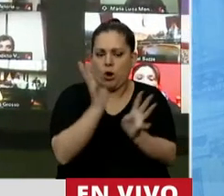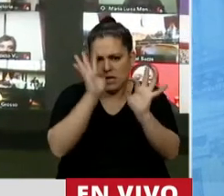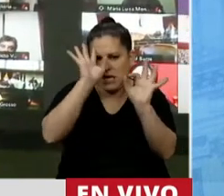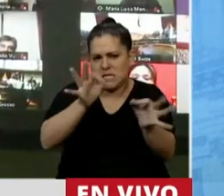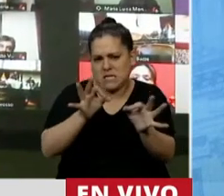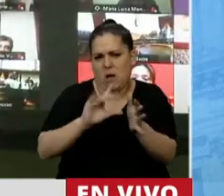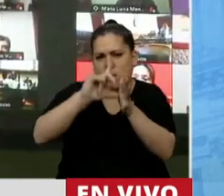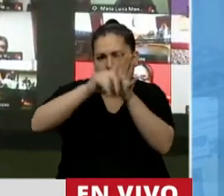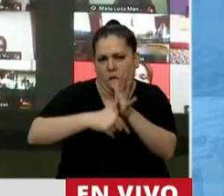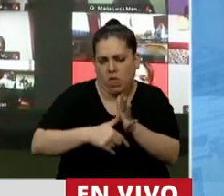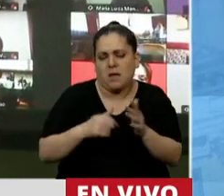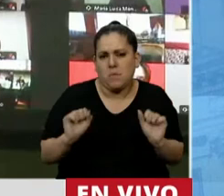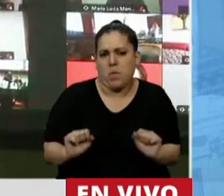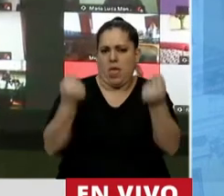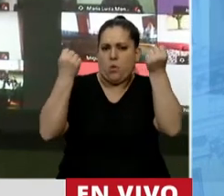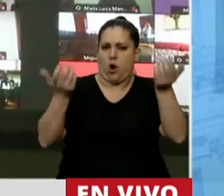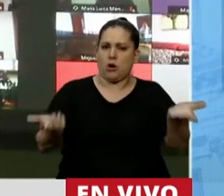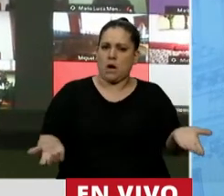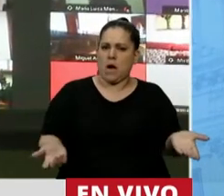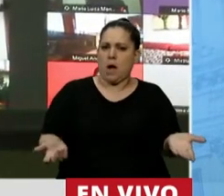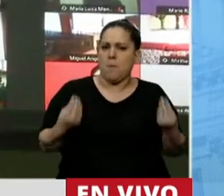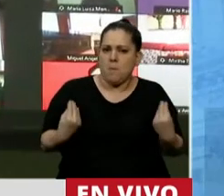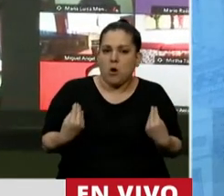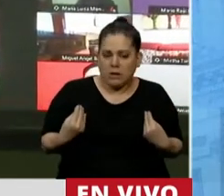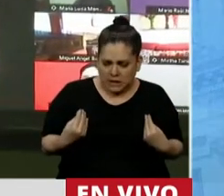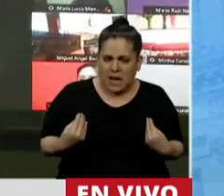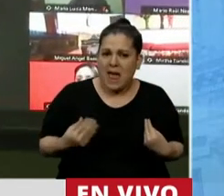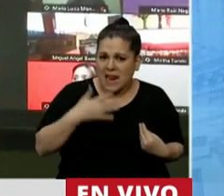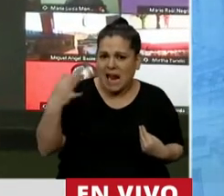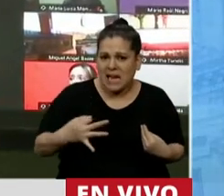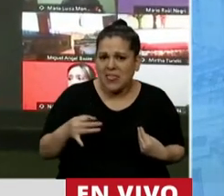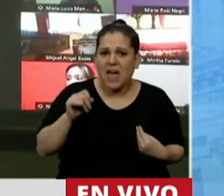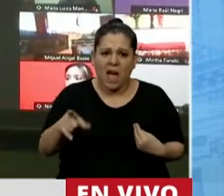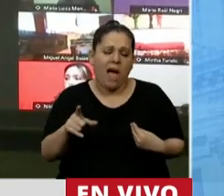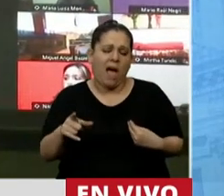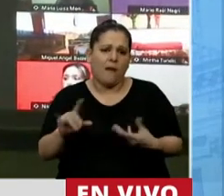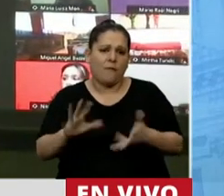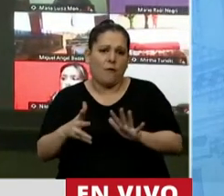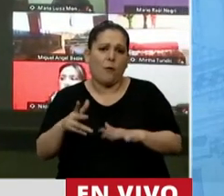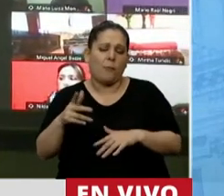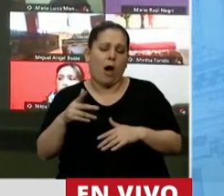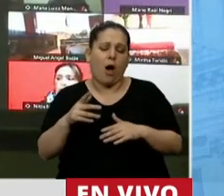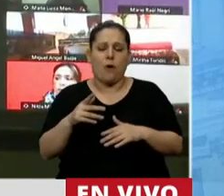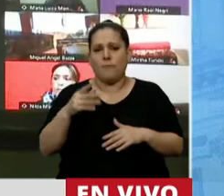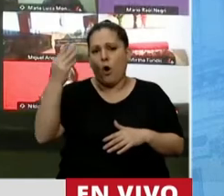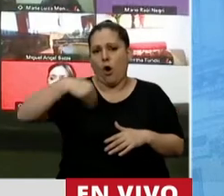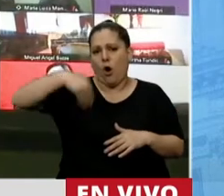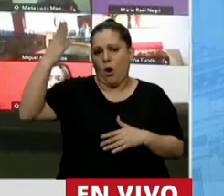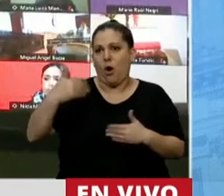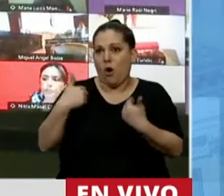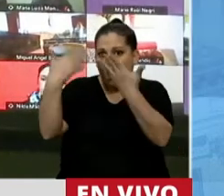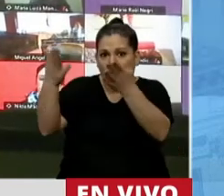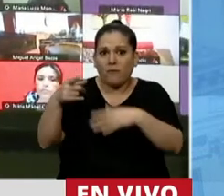bronca esto, señor presidente, porque justamente este doble estándar al que decía que tiene el oficialismo, conviven